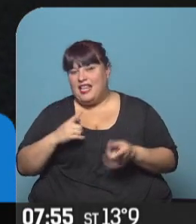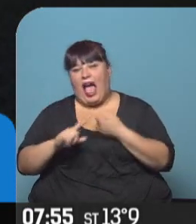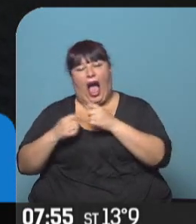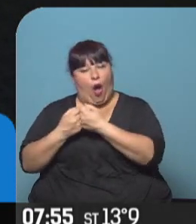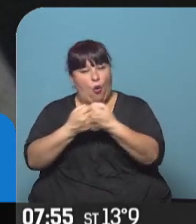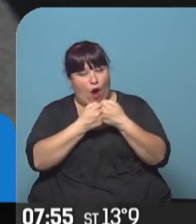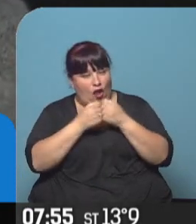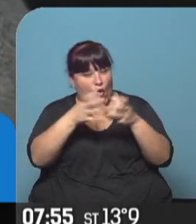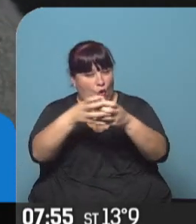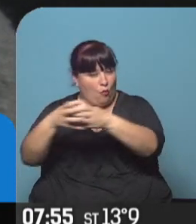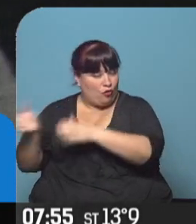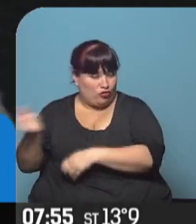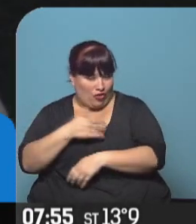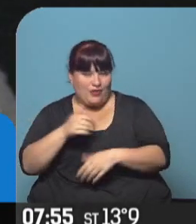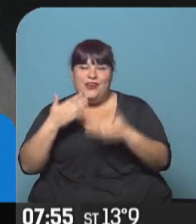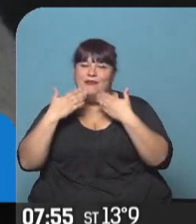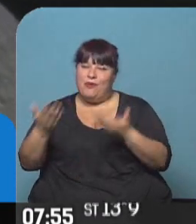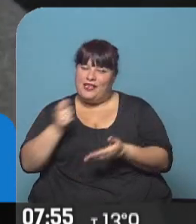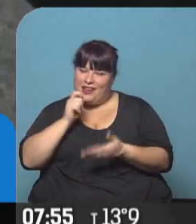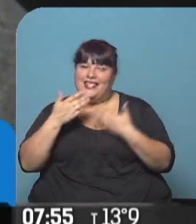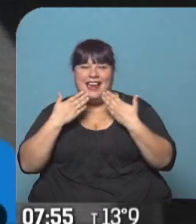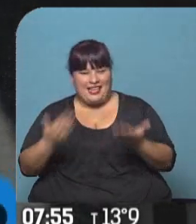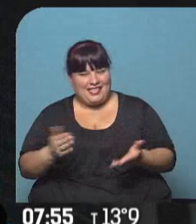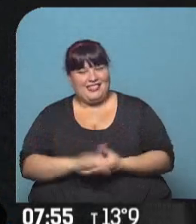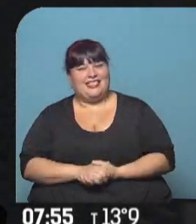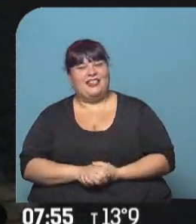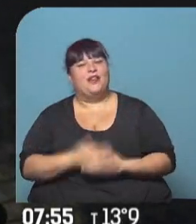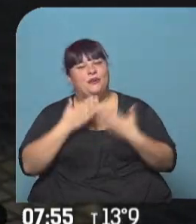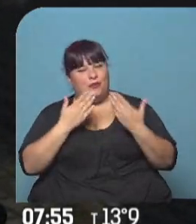en cada sector muchísimas gracias por su gentileza gracias muchas gracias